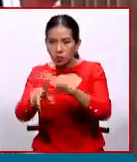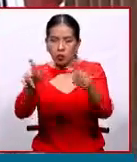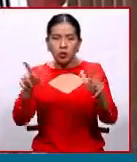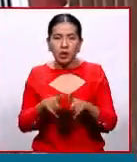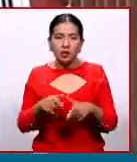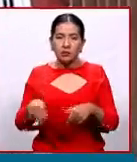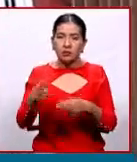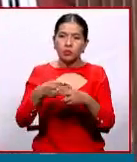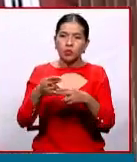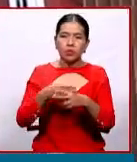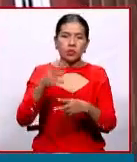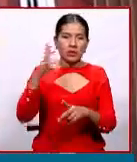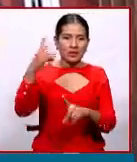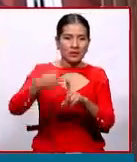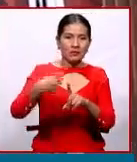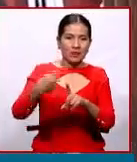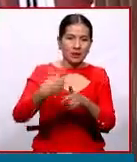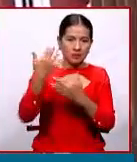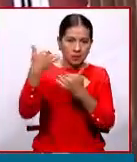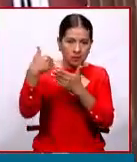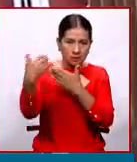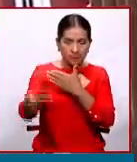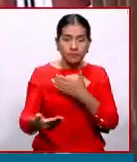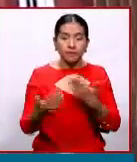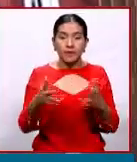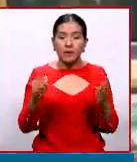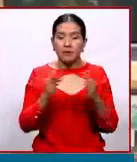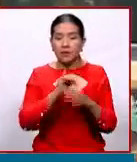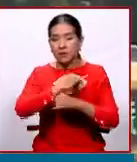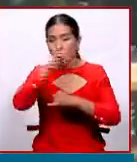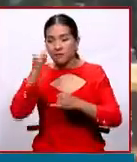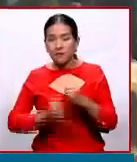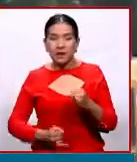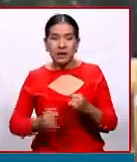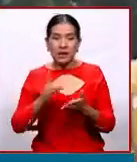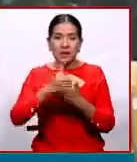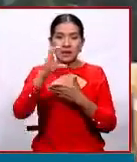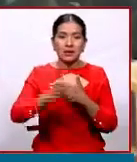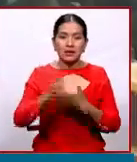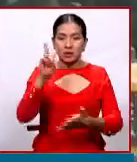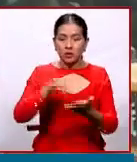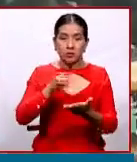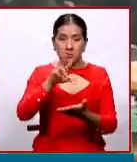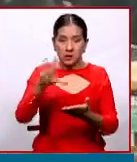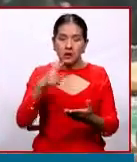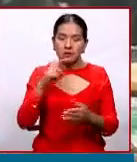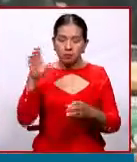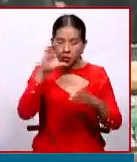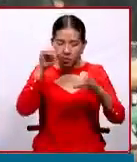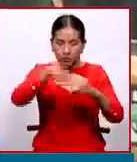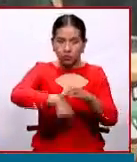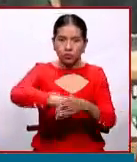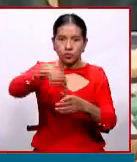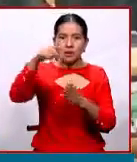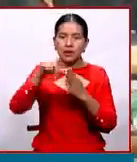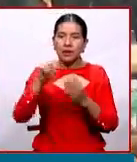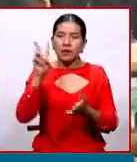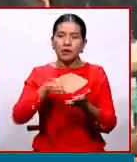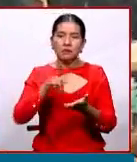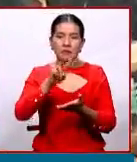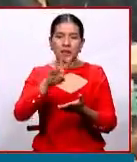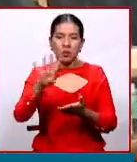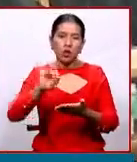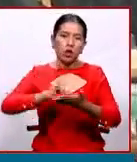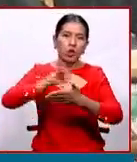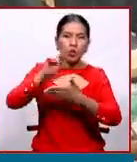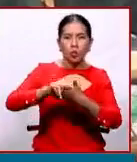y esperamos comenzar con la perforación hacia finales de 2023 y poder contar con producción a mediados de 2024.